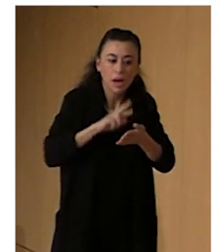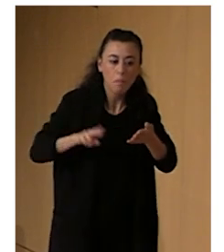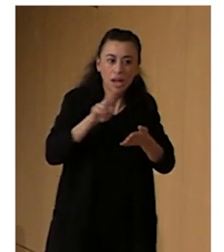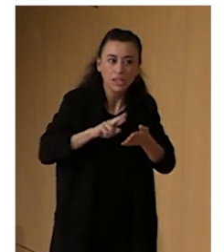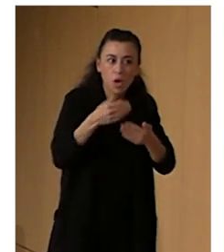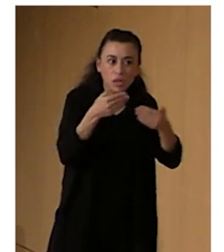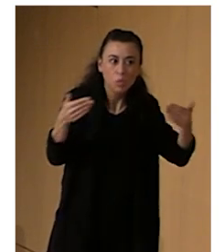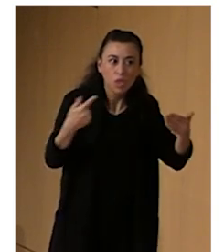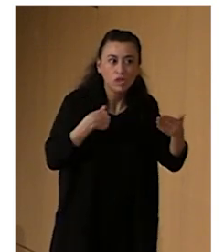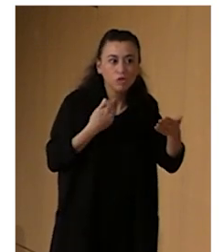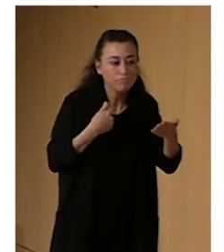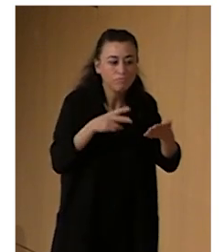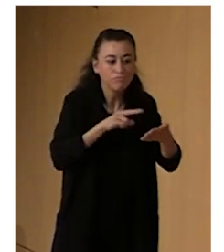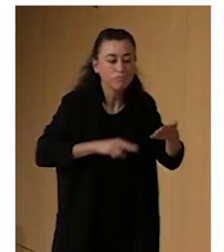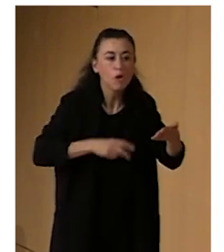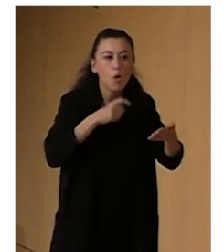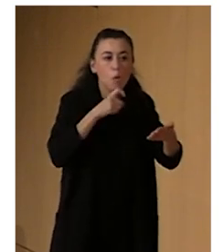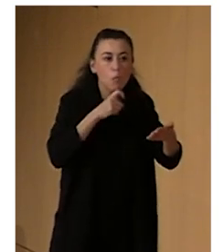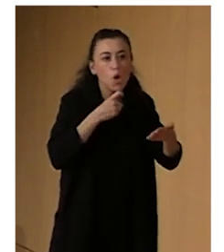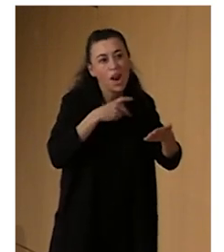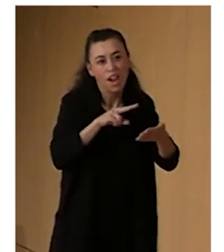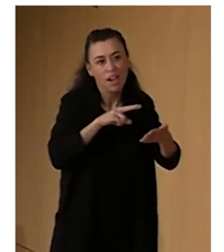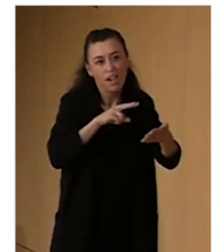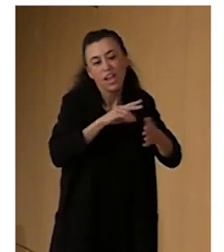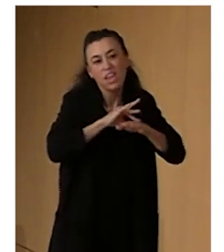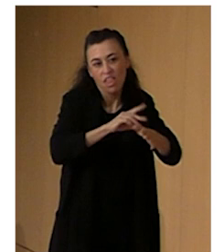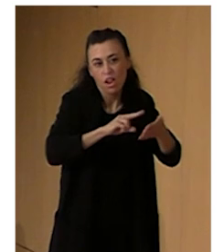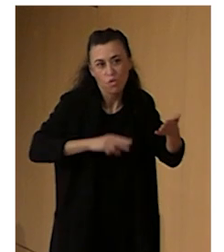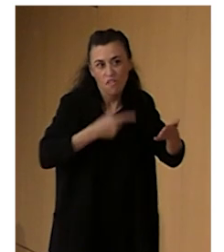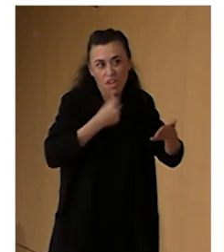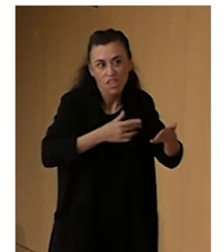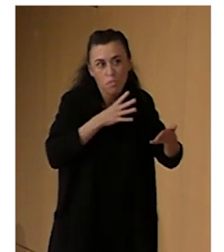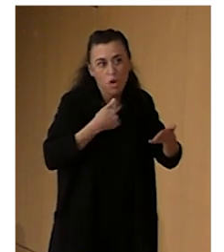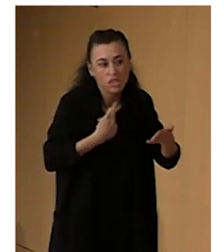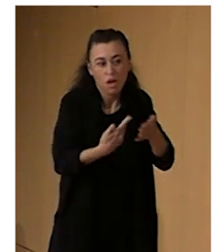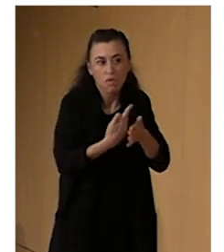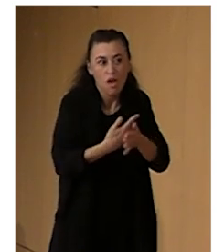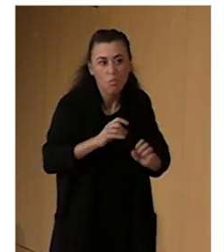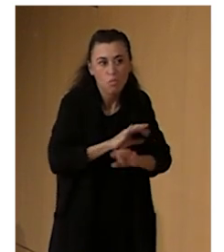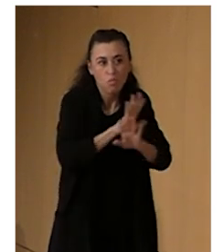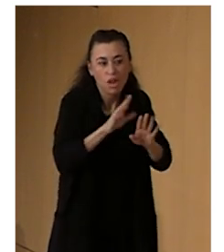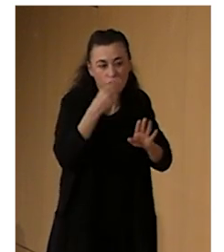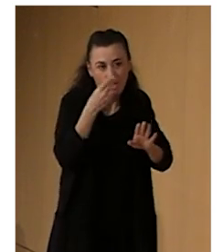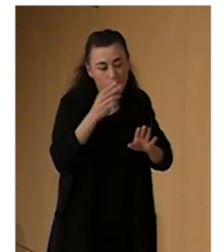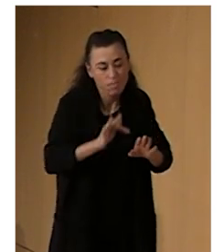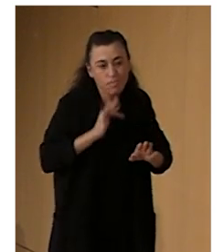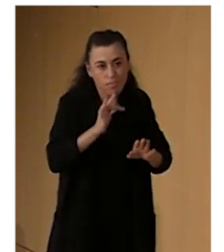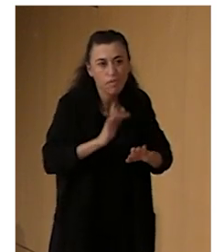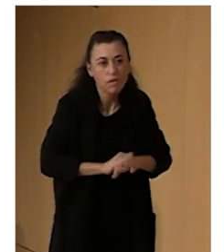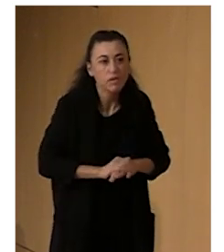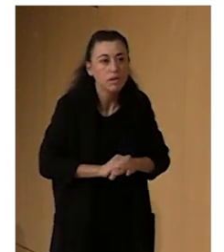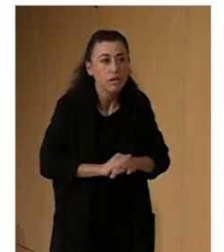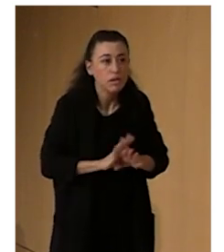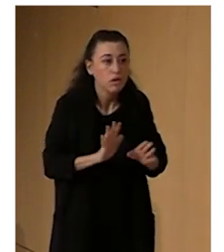explicada que realmente es un recurso que es que es que es muy interesante no y luego además de todas las audioguías y toda la toda la información que